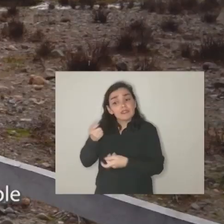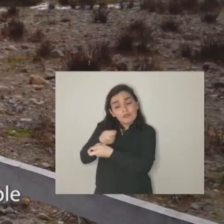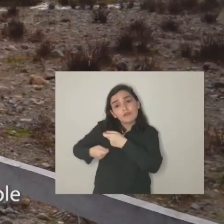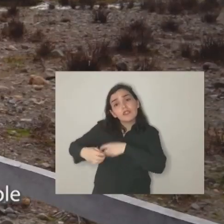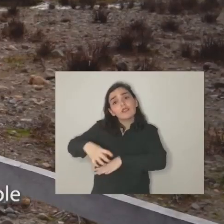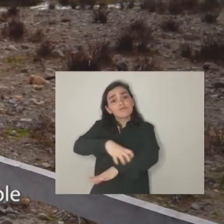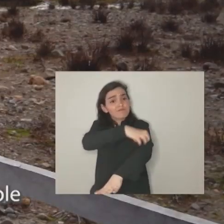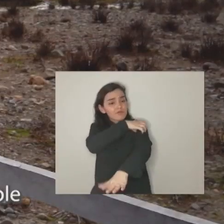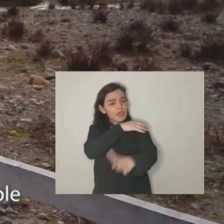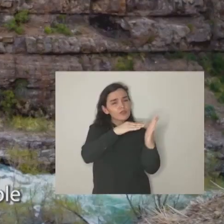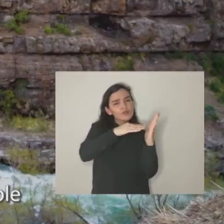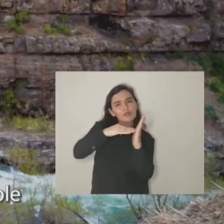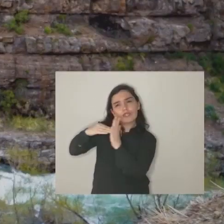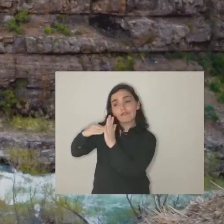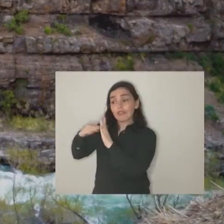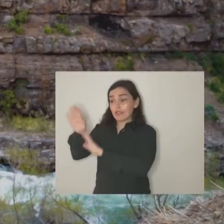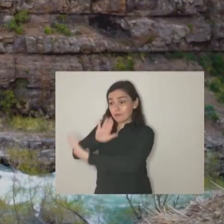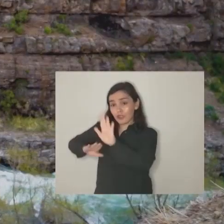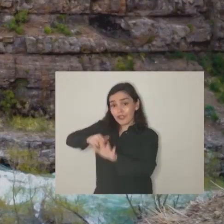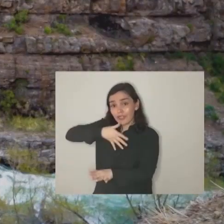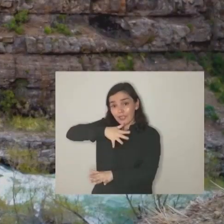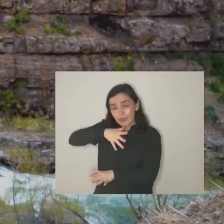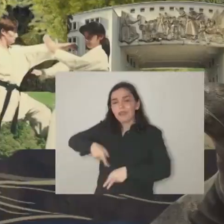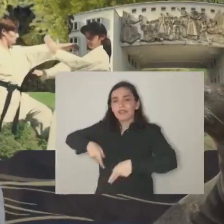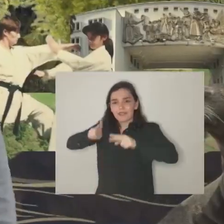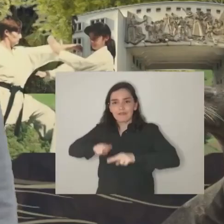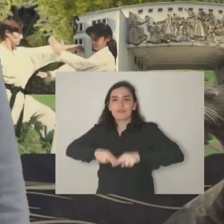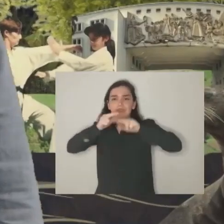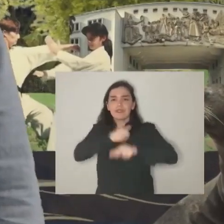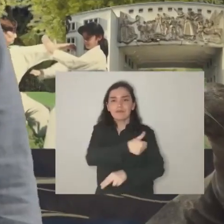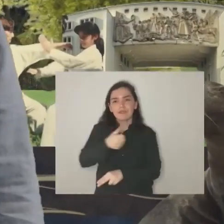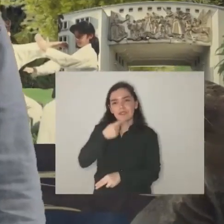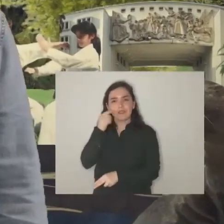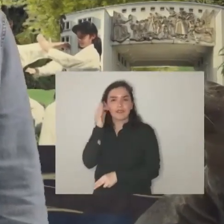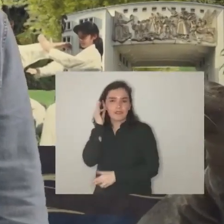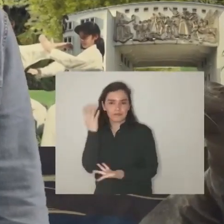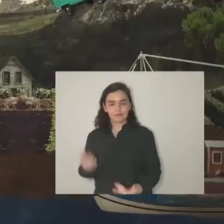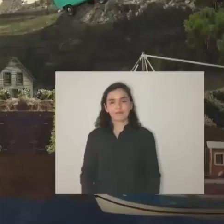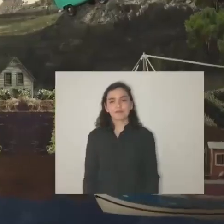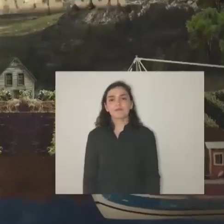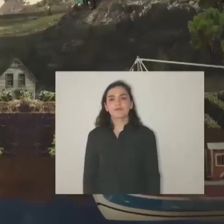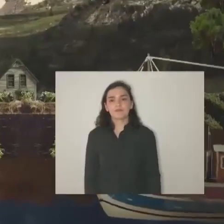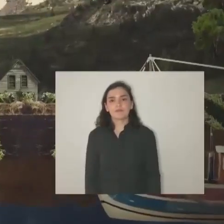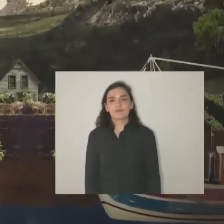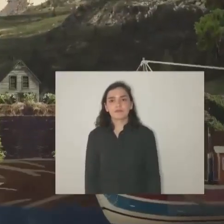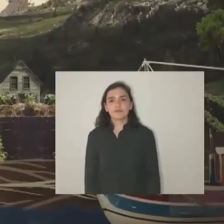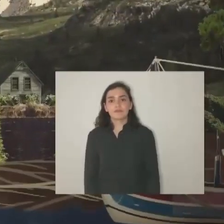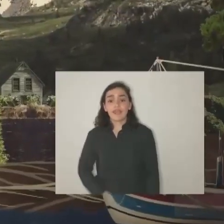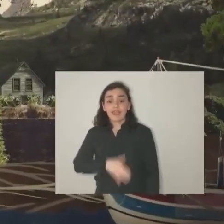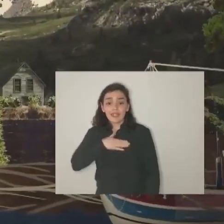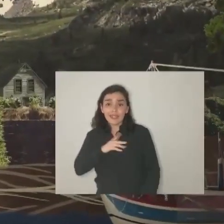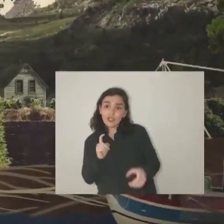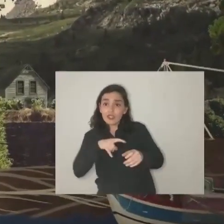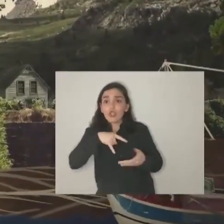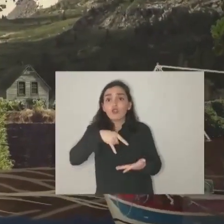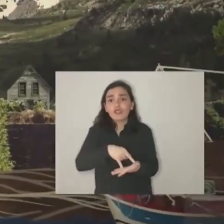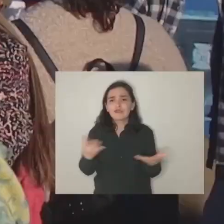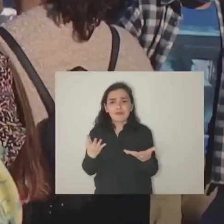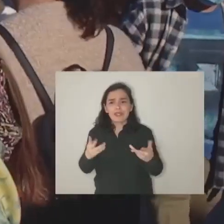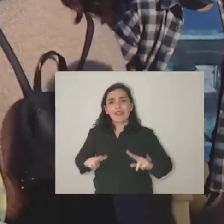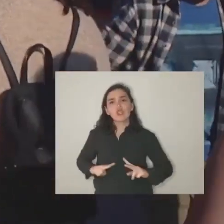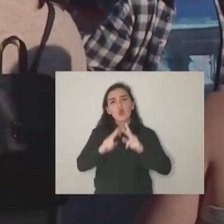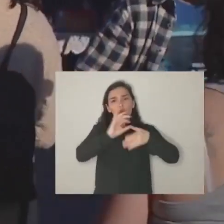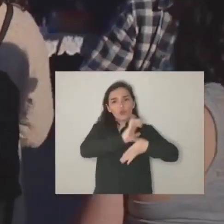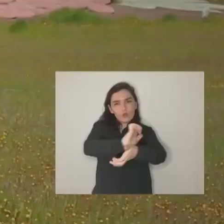tener una economía regional sostenible que proteja el agua y genere riquezas para todas y todos. Quiero estar en el Congreso